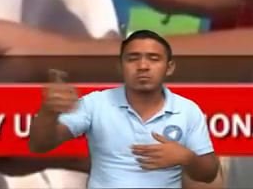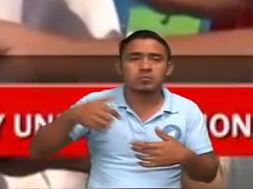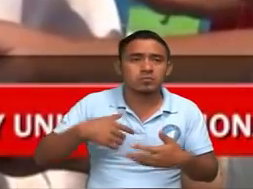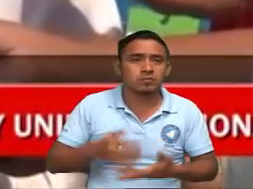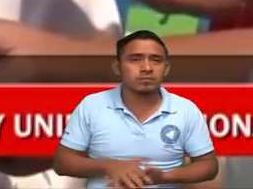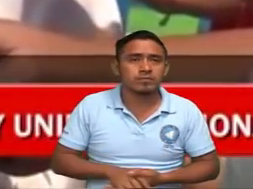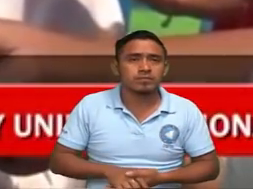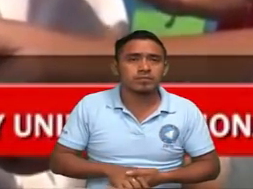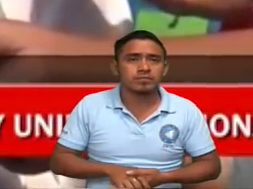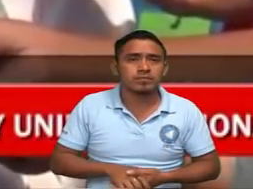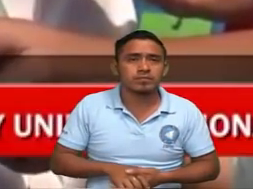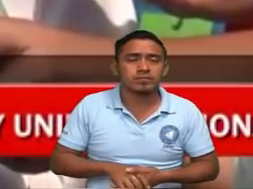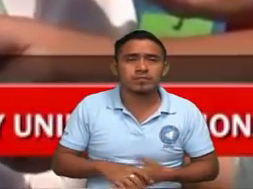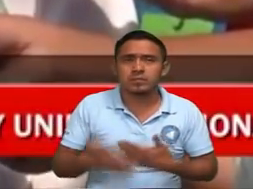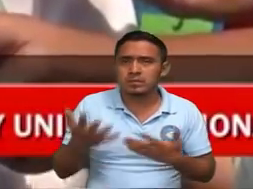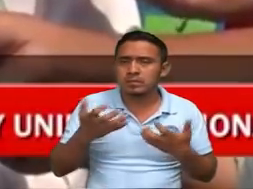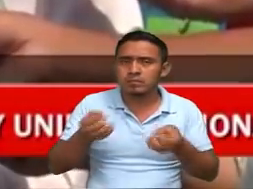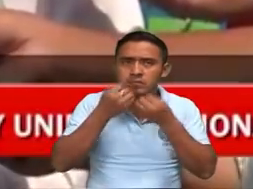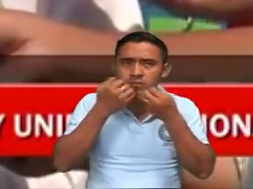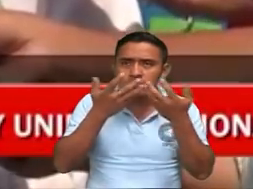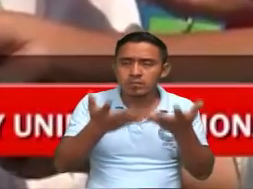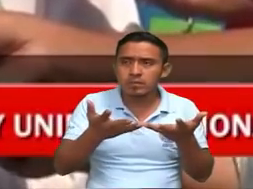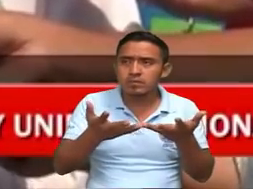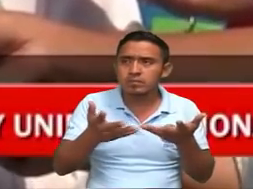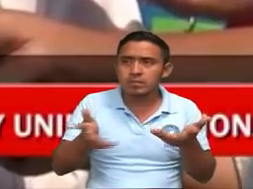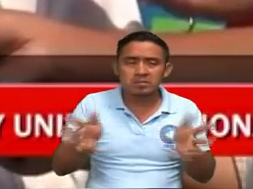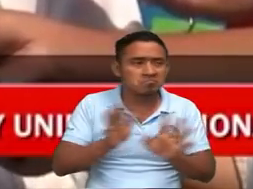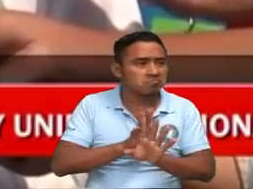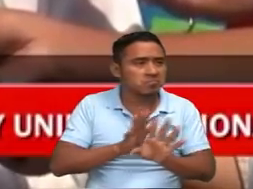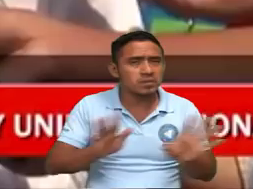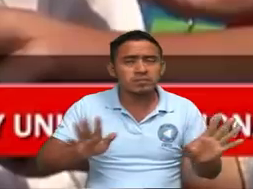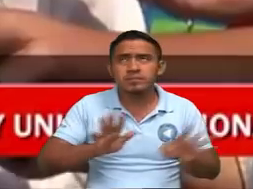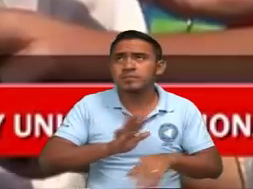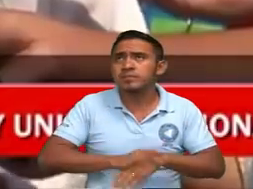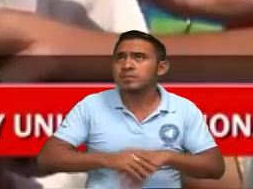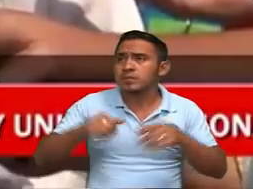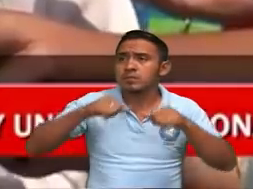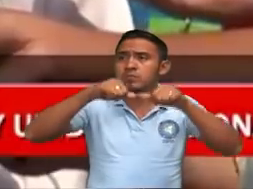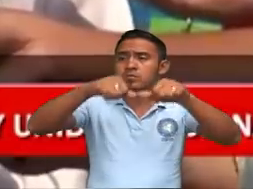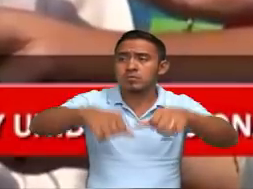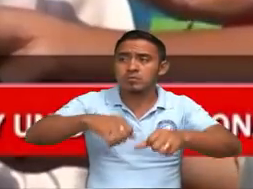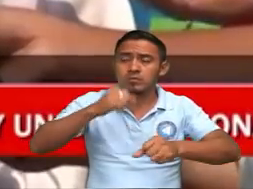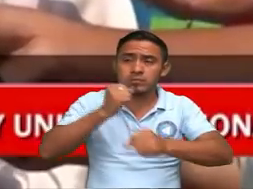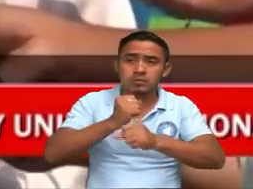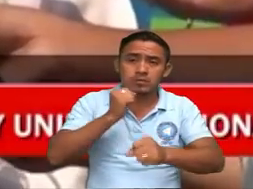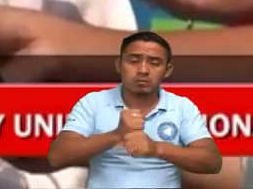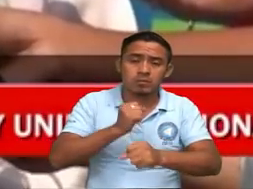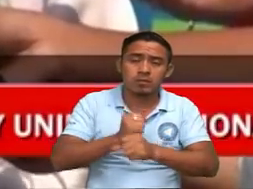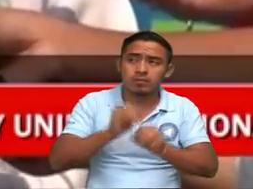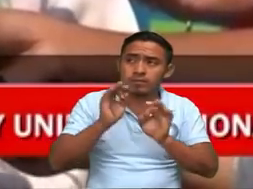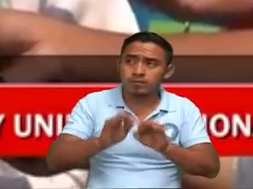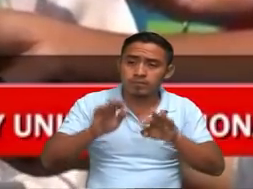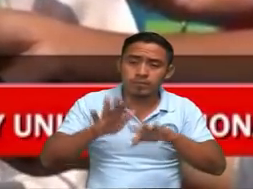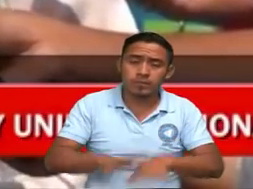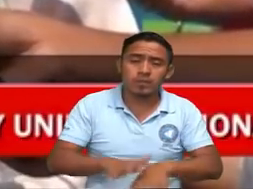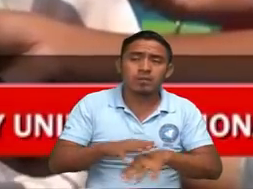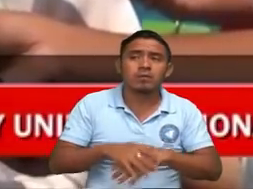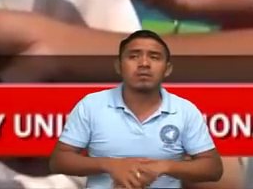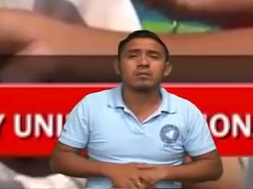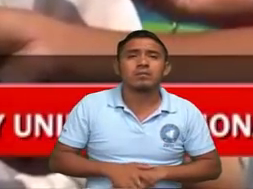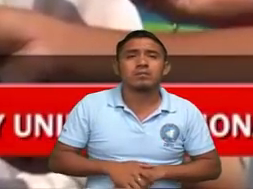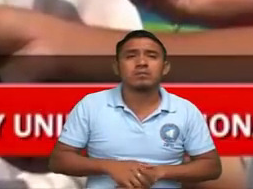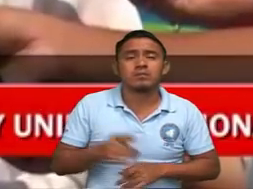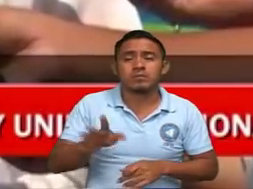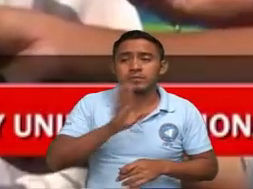parte. Queríamos expresarle eso, compañeras y compañeros, y continuamos nosotros aquí presentes en la mesa